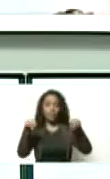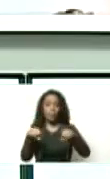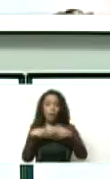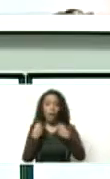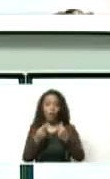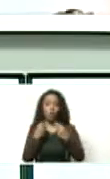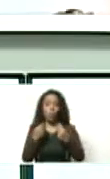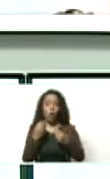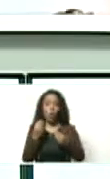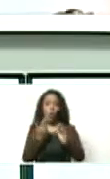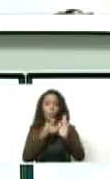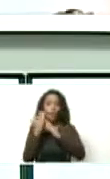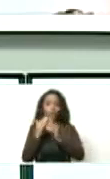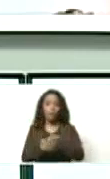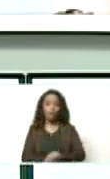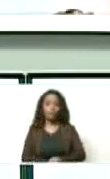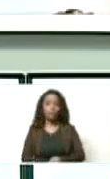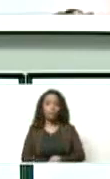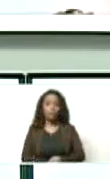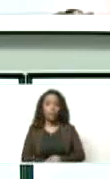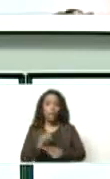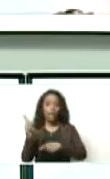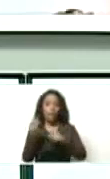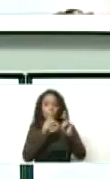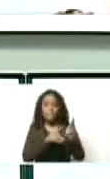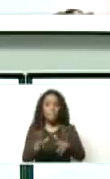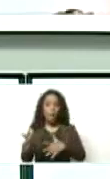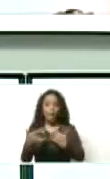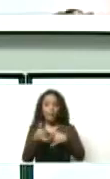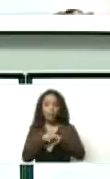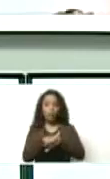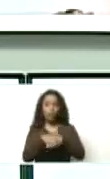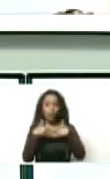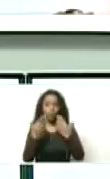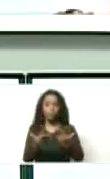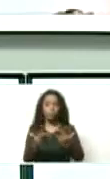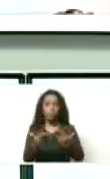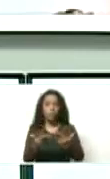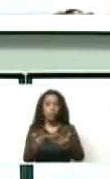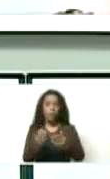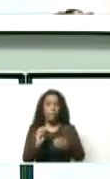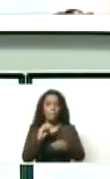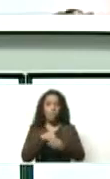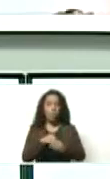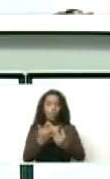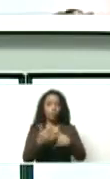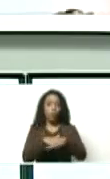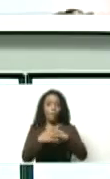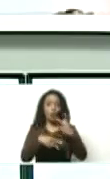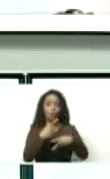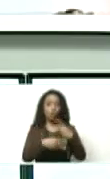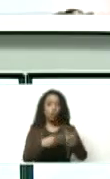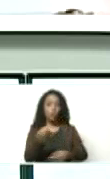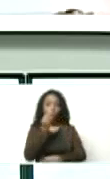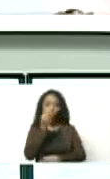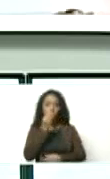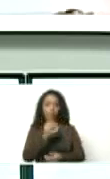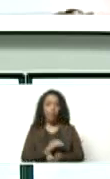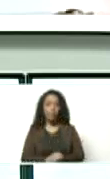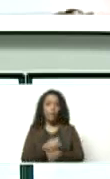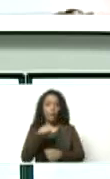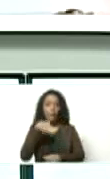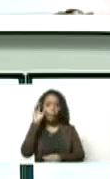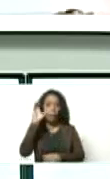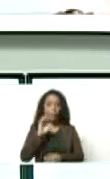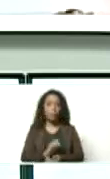económico comunal. Este plan incluiría la incorporación a la producción agroalimentaria del